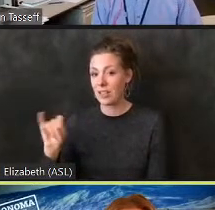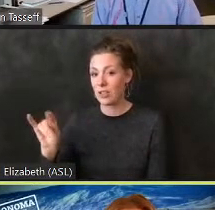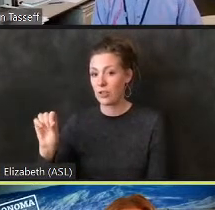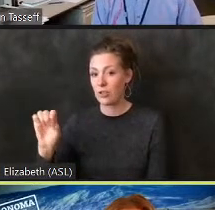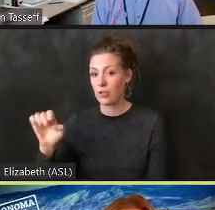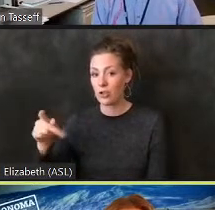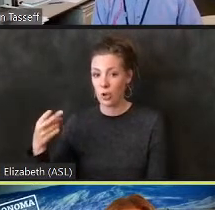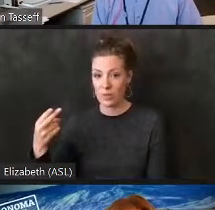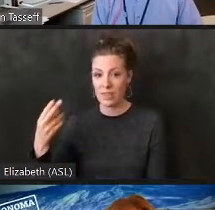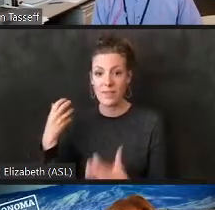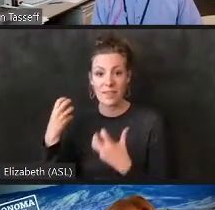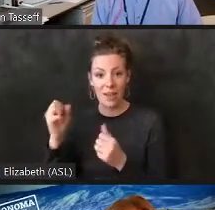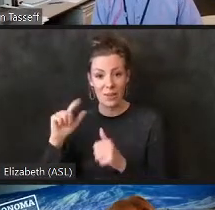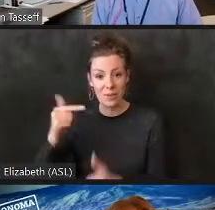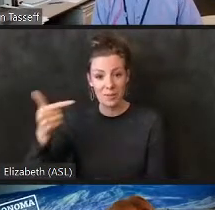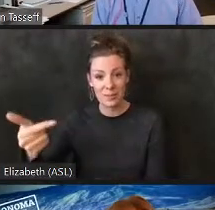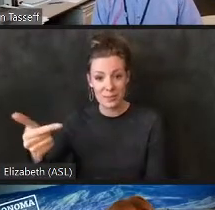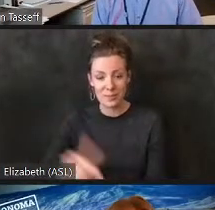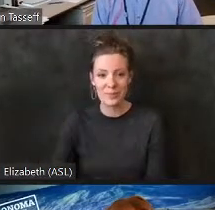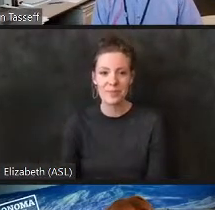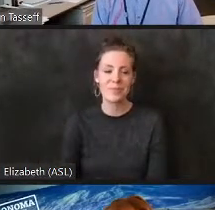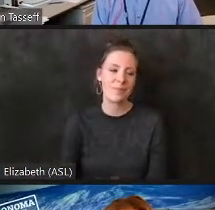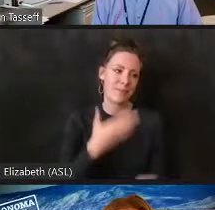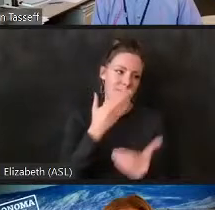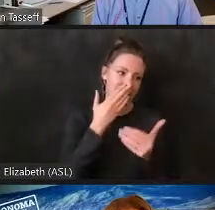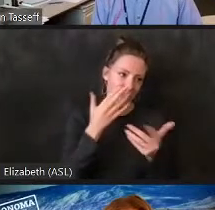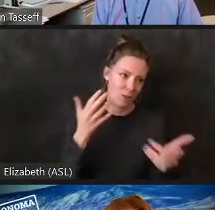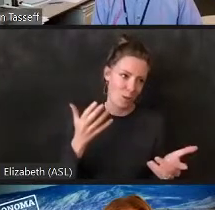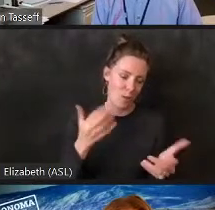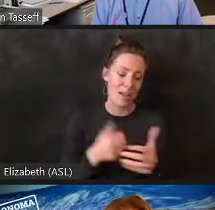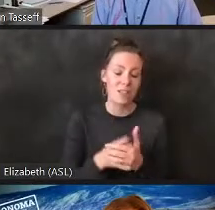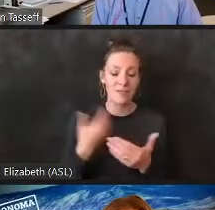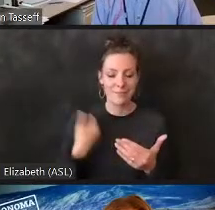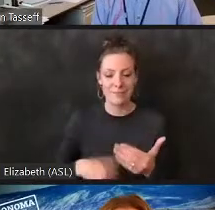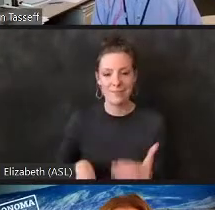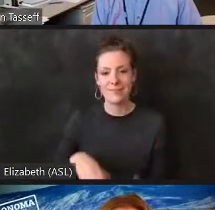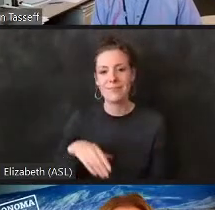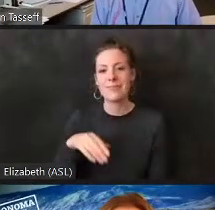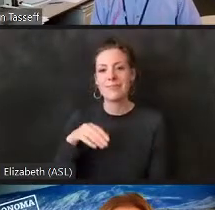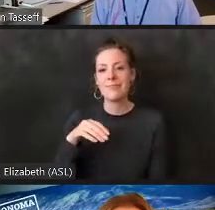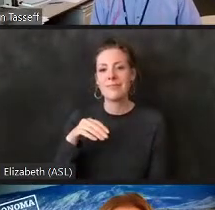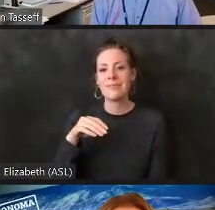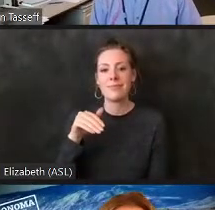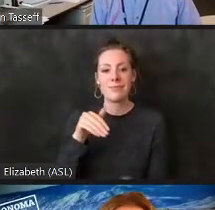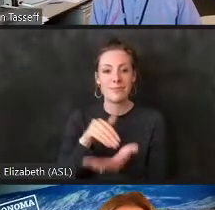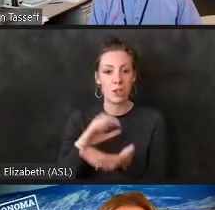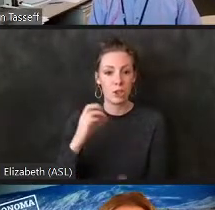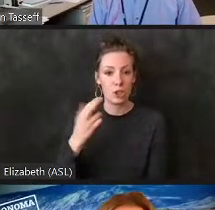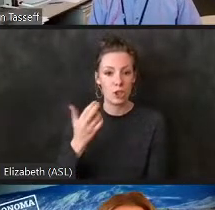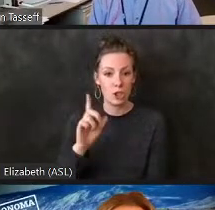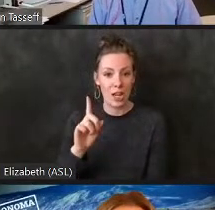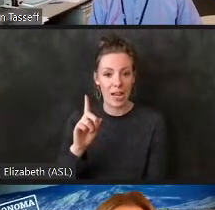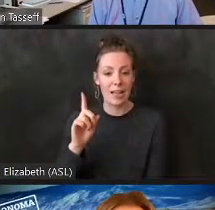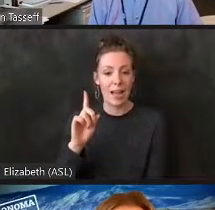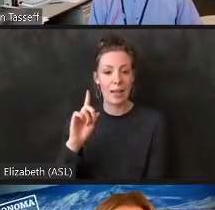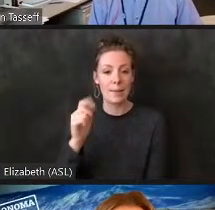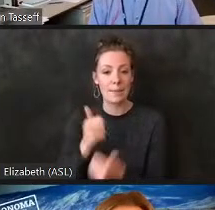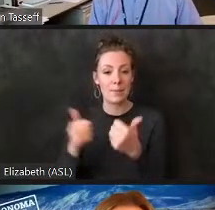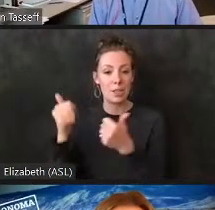it over to you. Great. Thank you for the invitation. This is the doctor de St. Joseph. Chad Krilich, and I am the chief medical